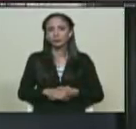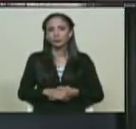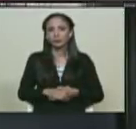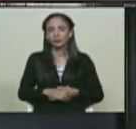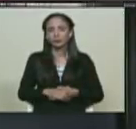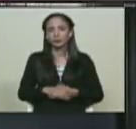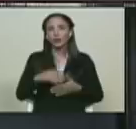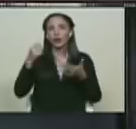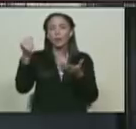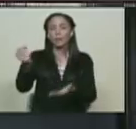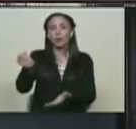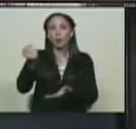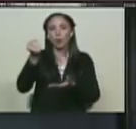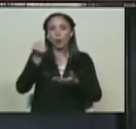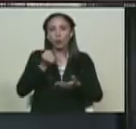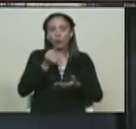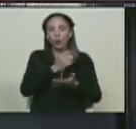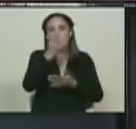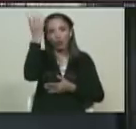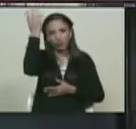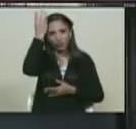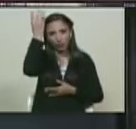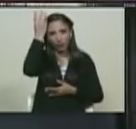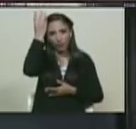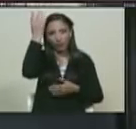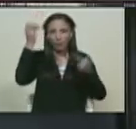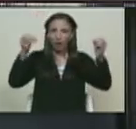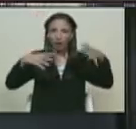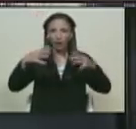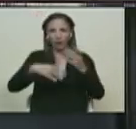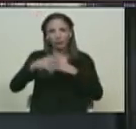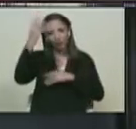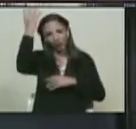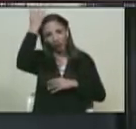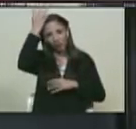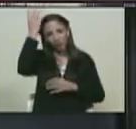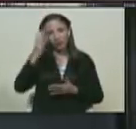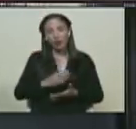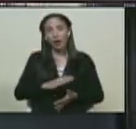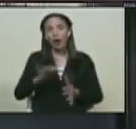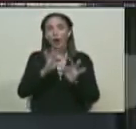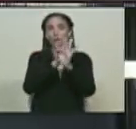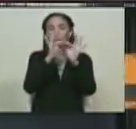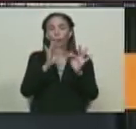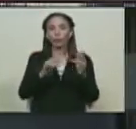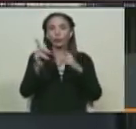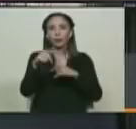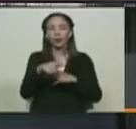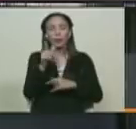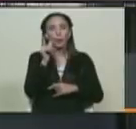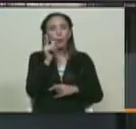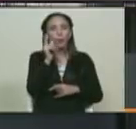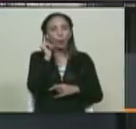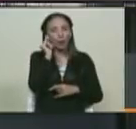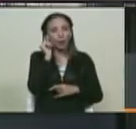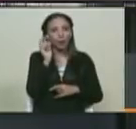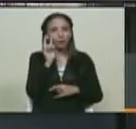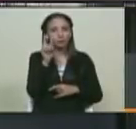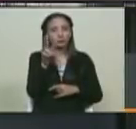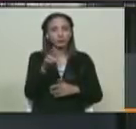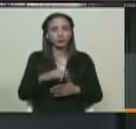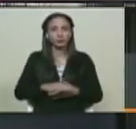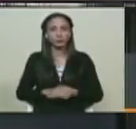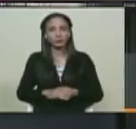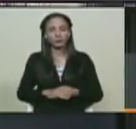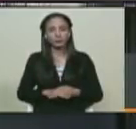con el bono de Reyes y arrancamos la jornada. María Rosa, Estado Mayor del